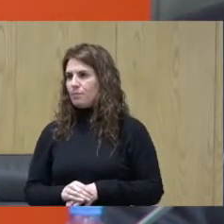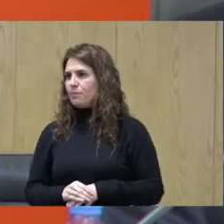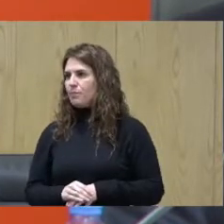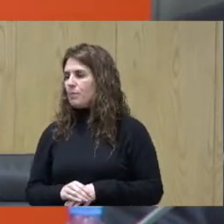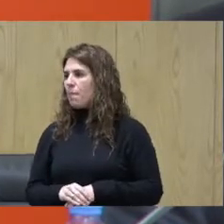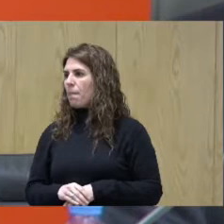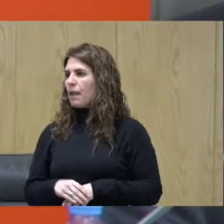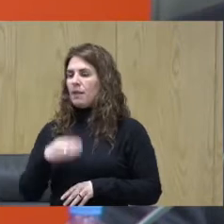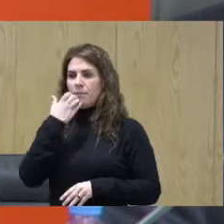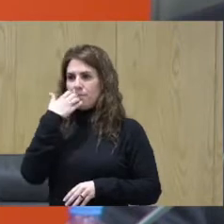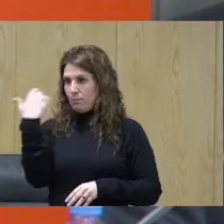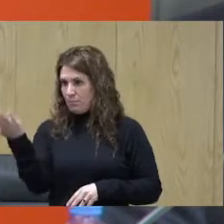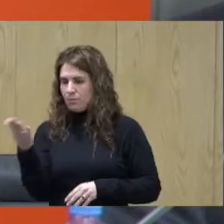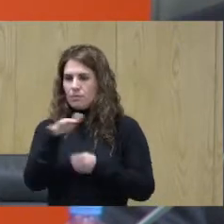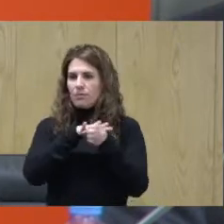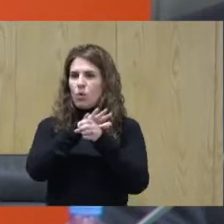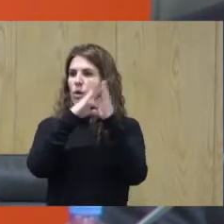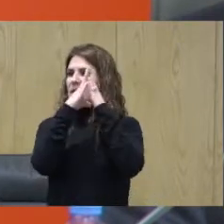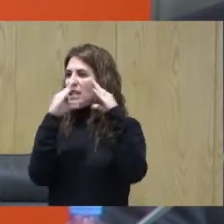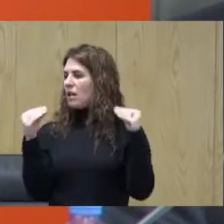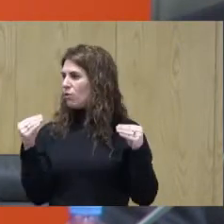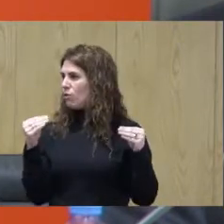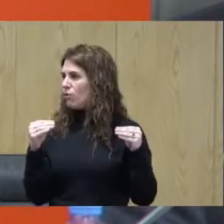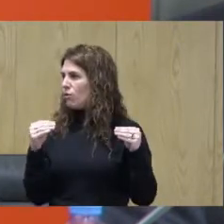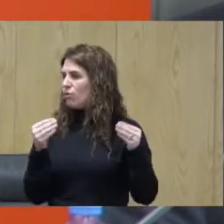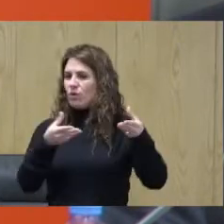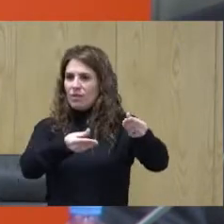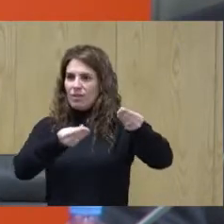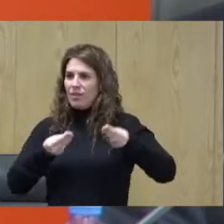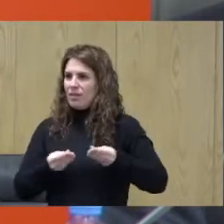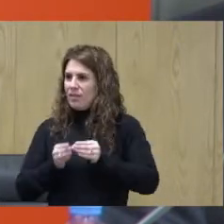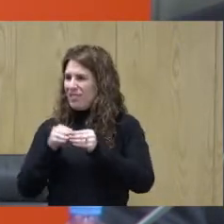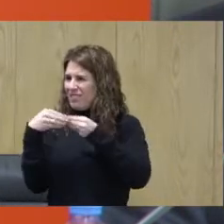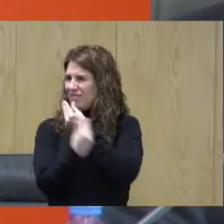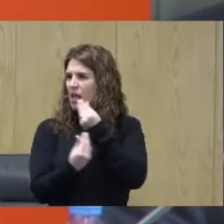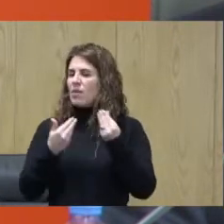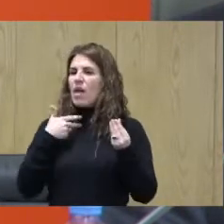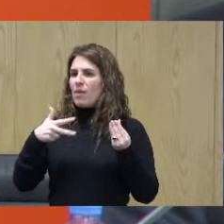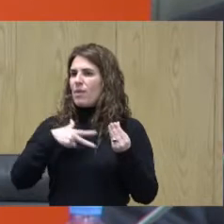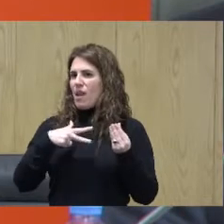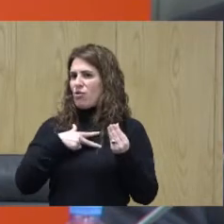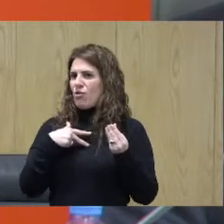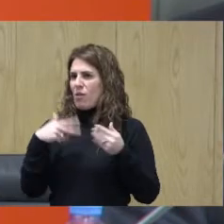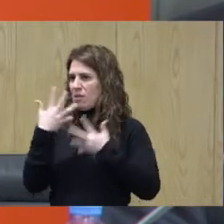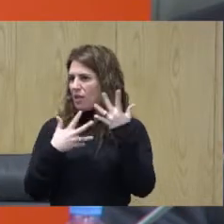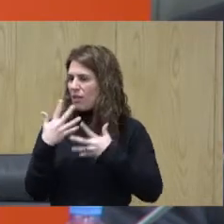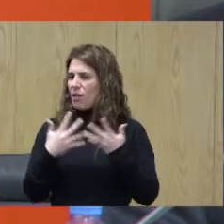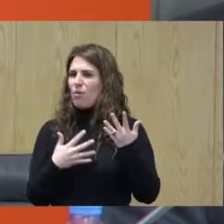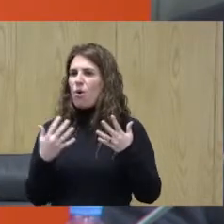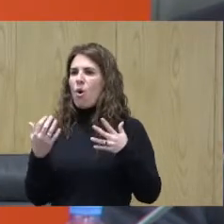Empezando por el mundo de la universidad, donde uno coge un manual de derecho administrativo o de